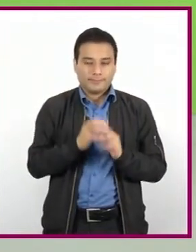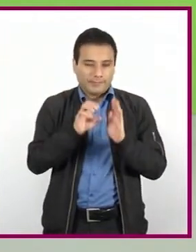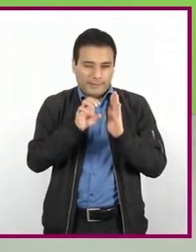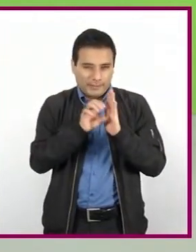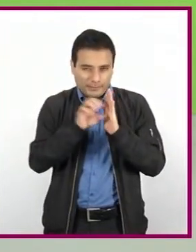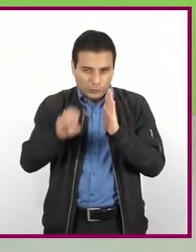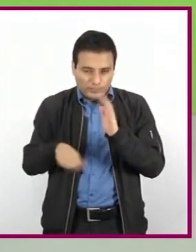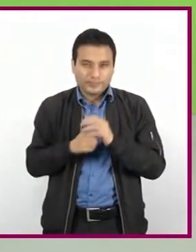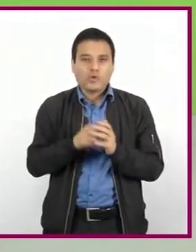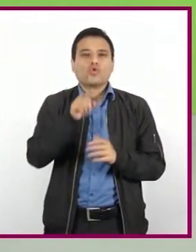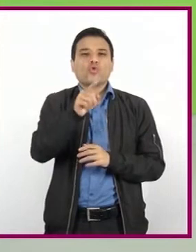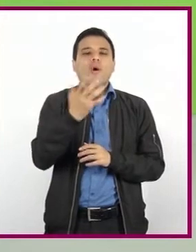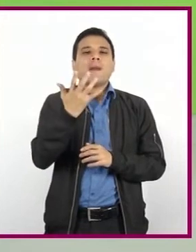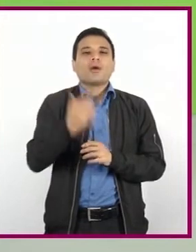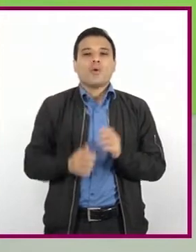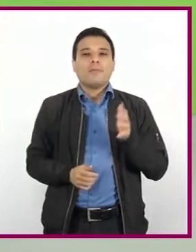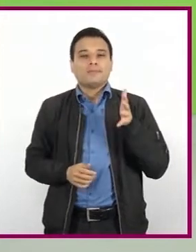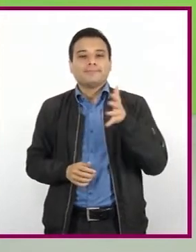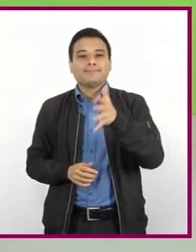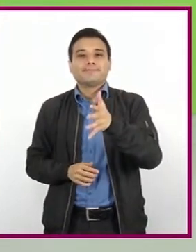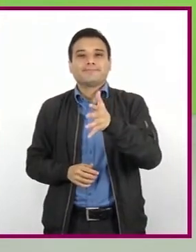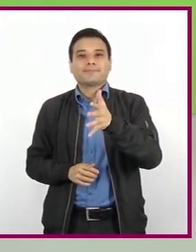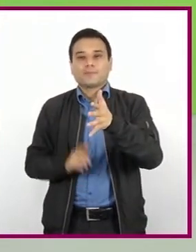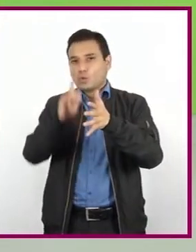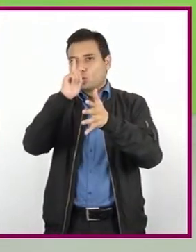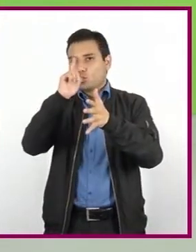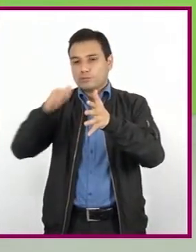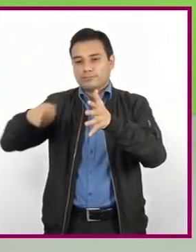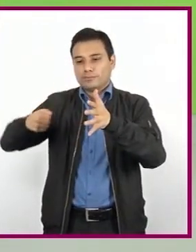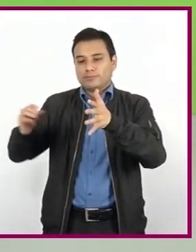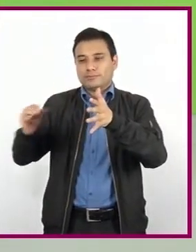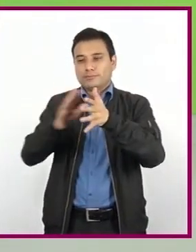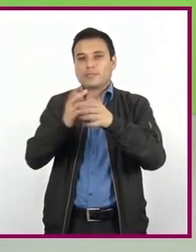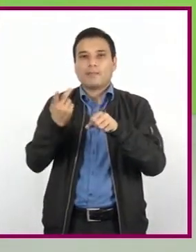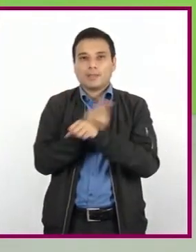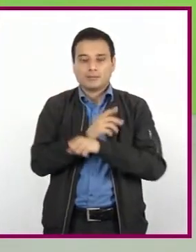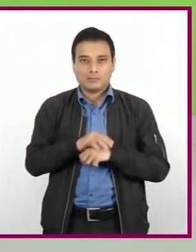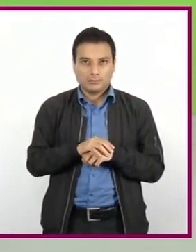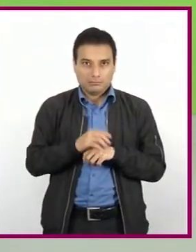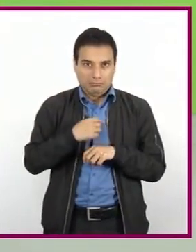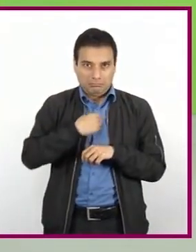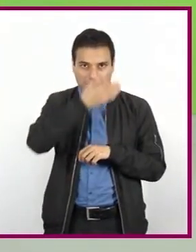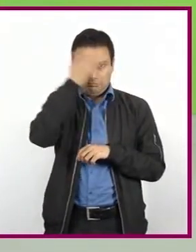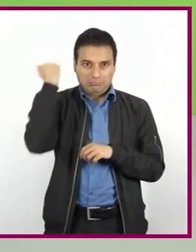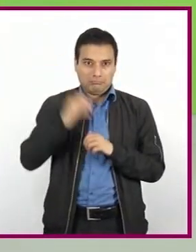colocaras tu mano entre la lámpara y la hoja? Bueno, no sé, maestra, pero